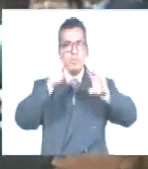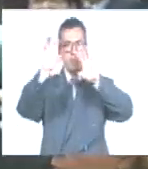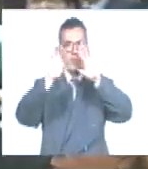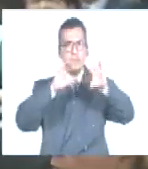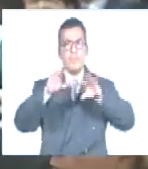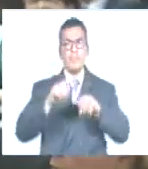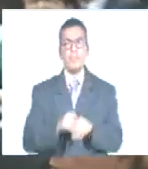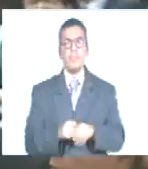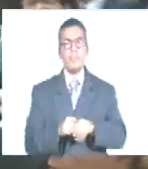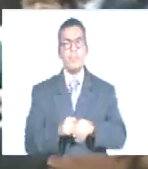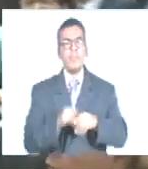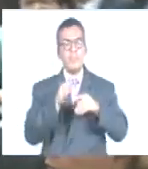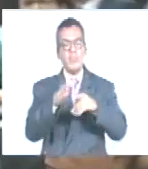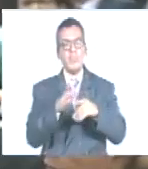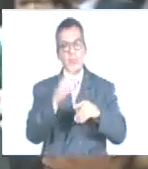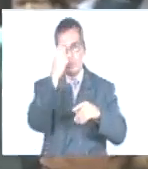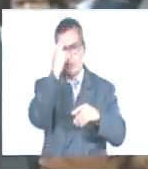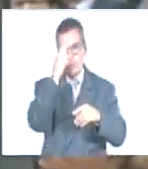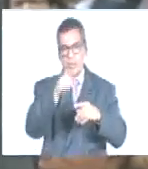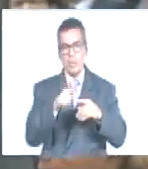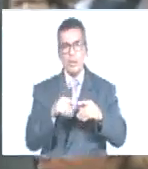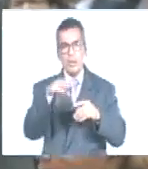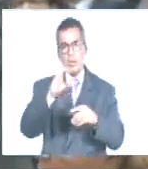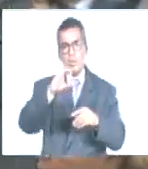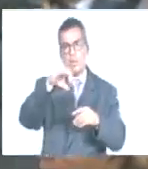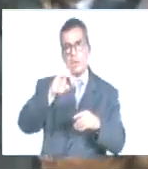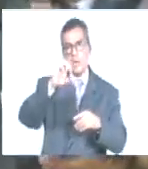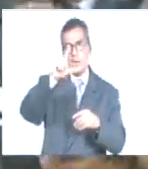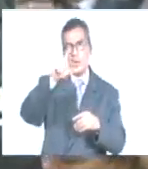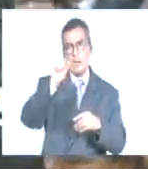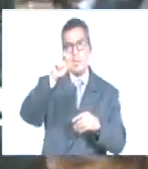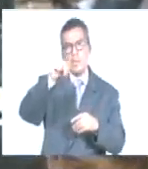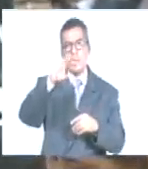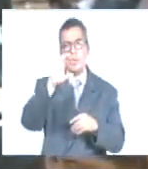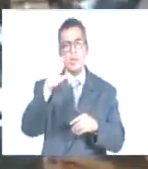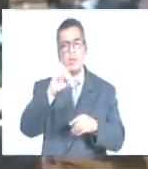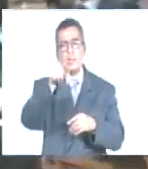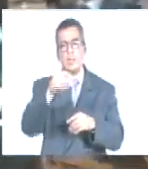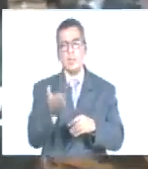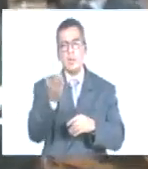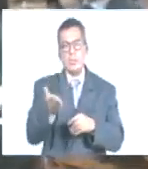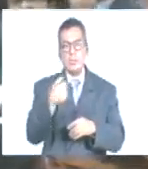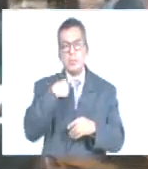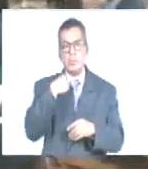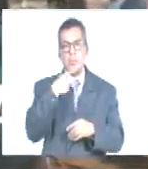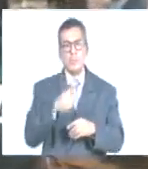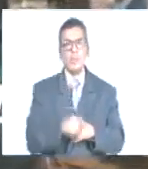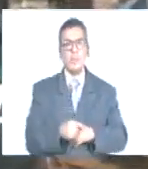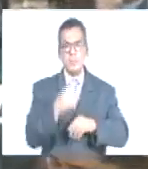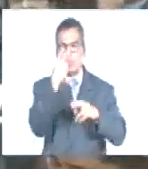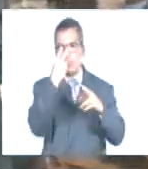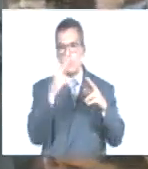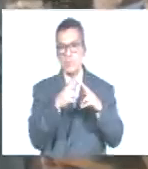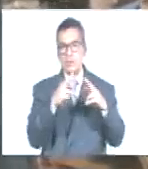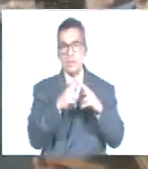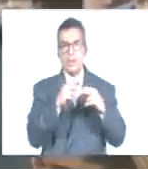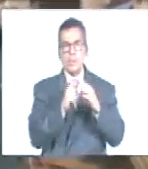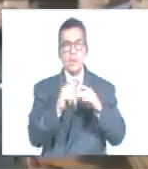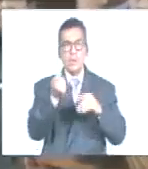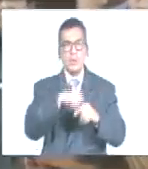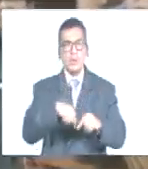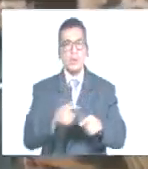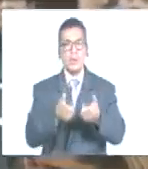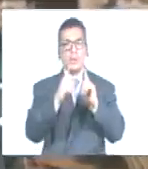Exteriores bajo la troika, la India, el CELAC. Pero también podemos agregar un hecho muy importante: la visita de la máxima